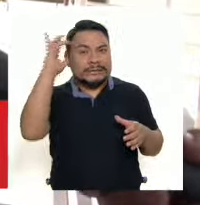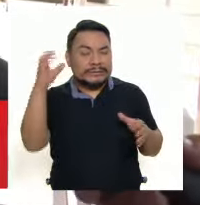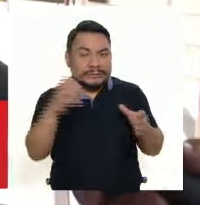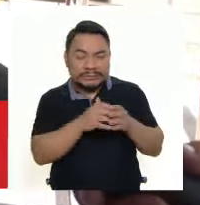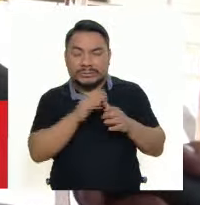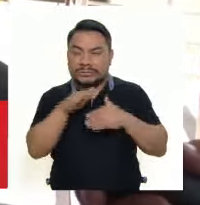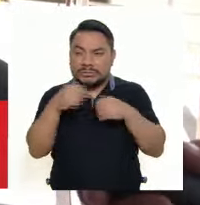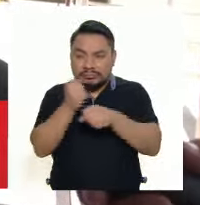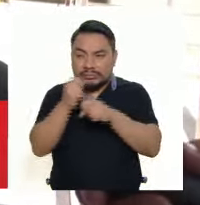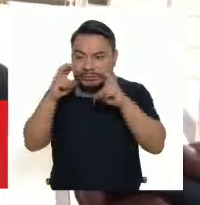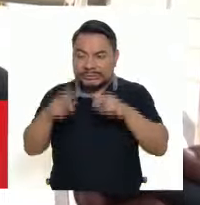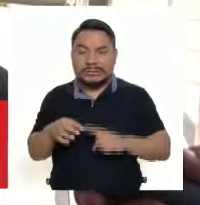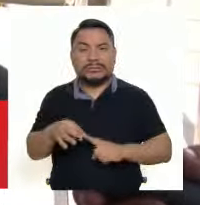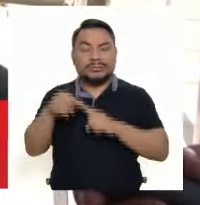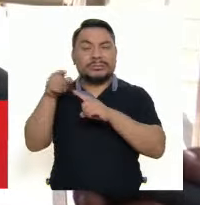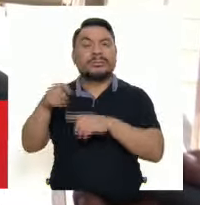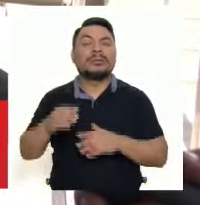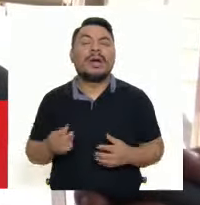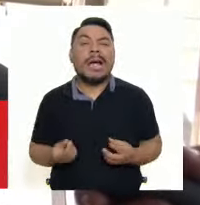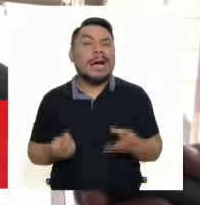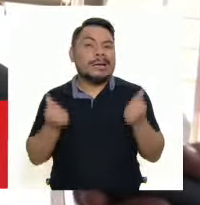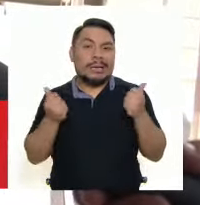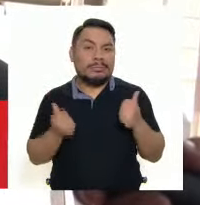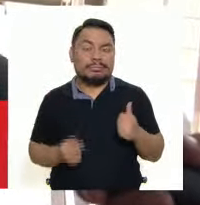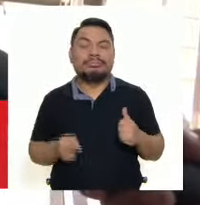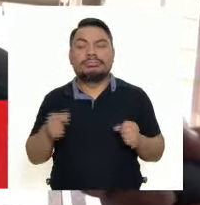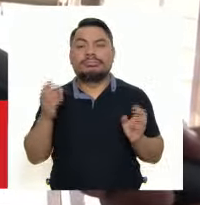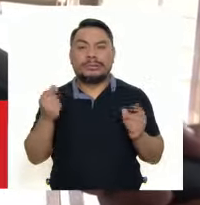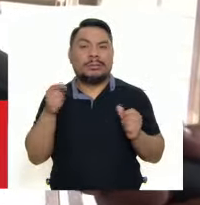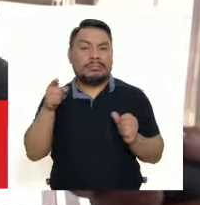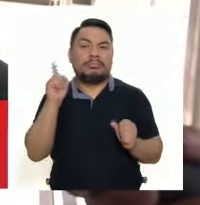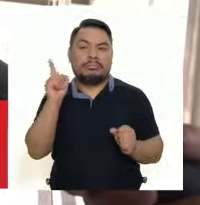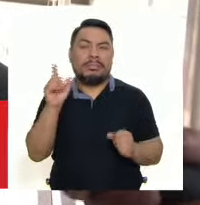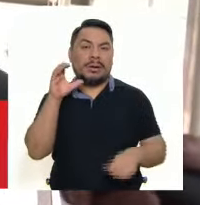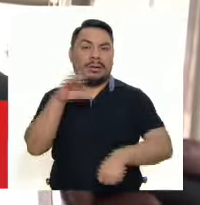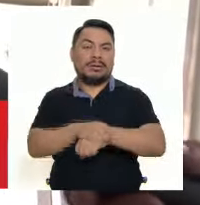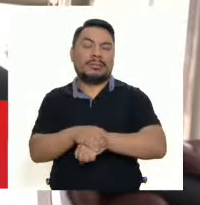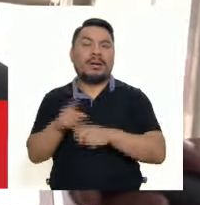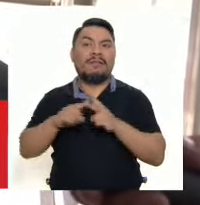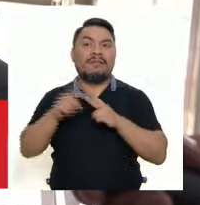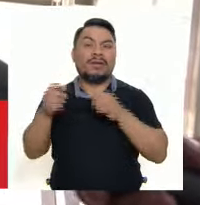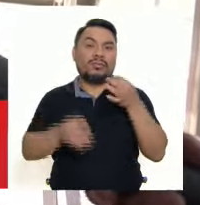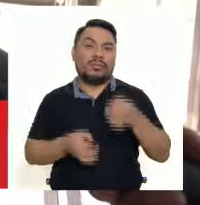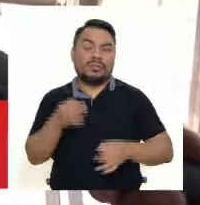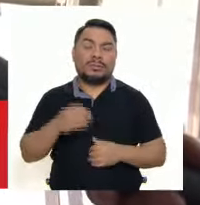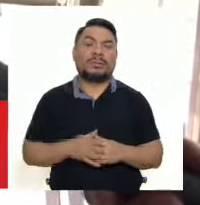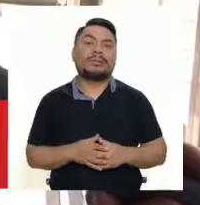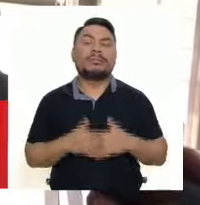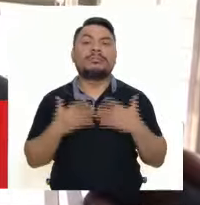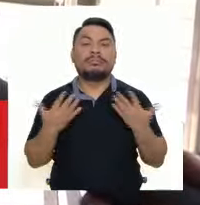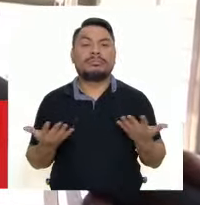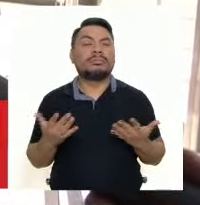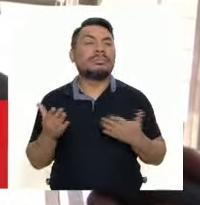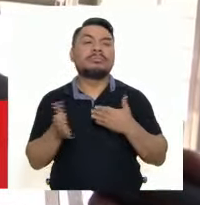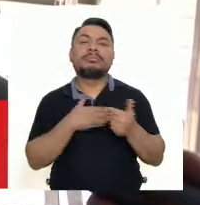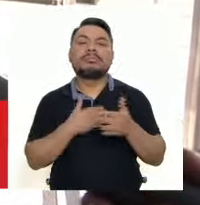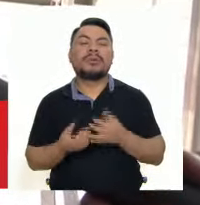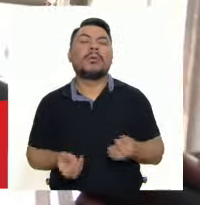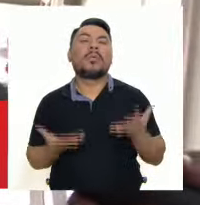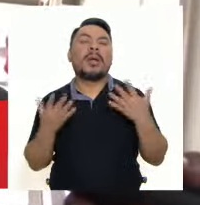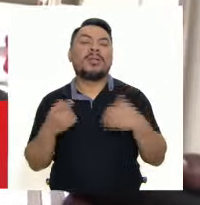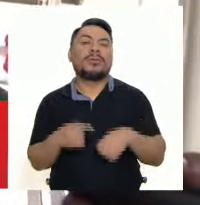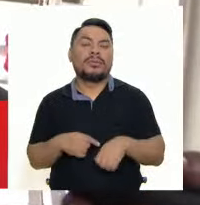equipos de operaciones especiales pronto darán caza de este prófugo de la justicia. Miren, no importa cuánto